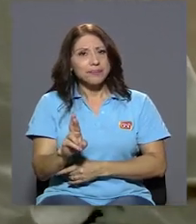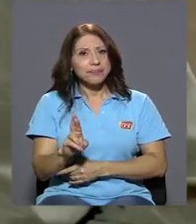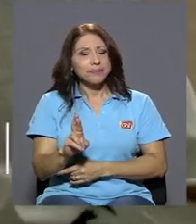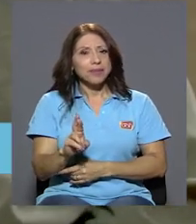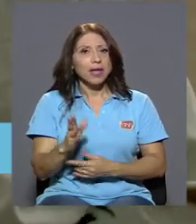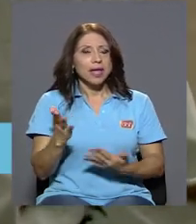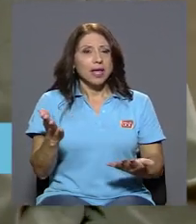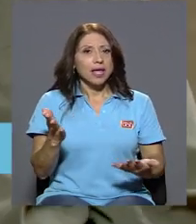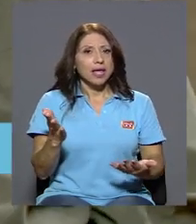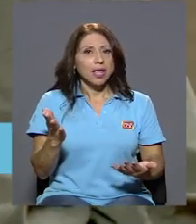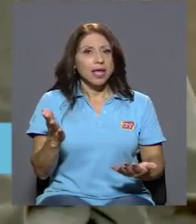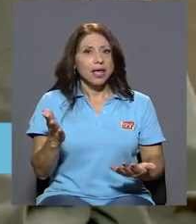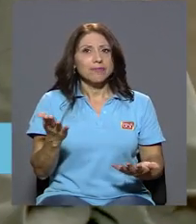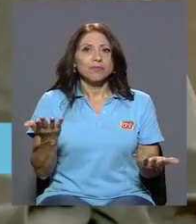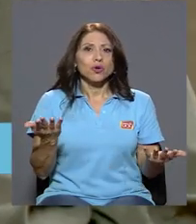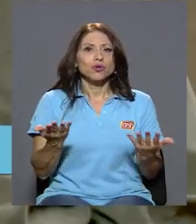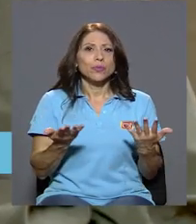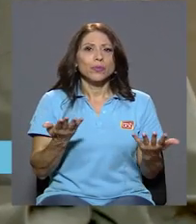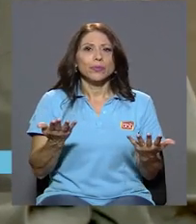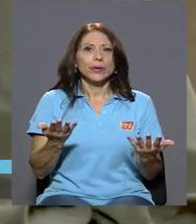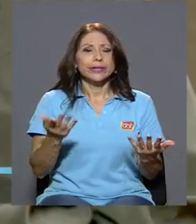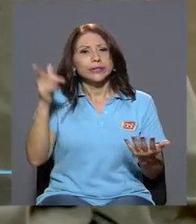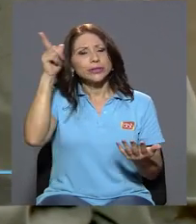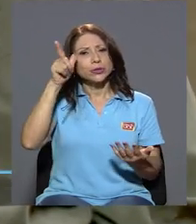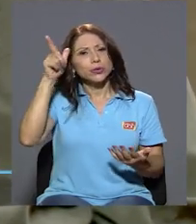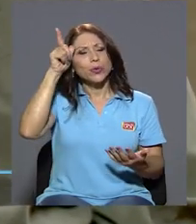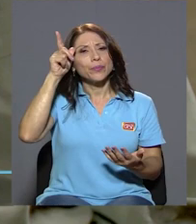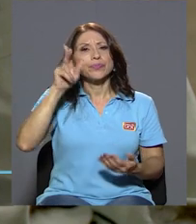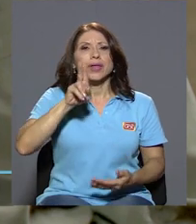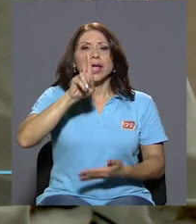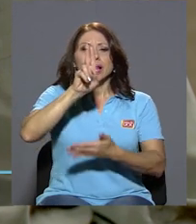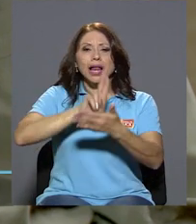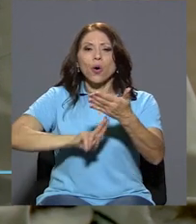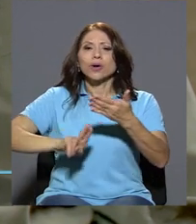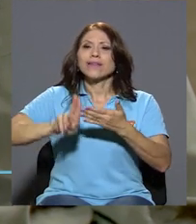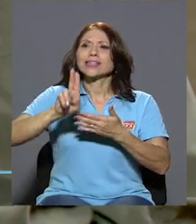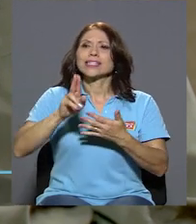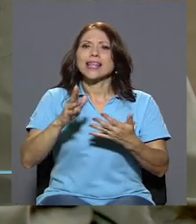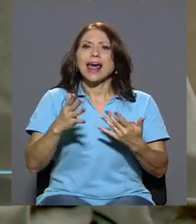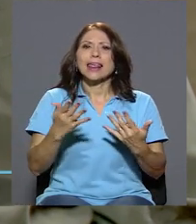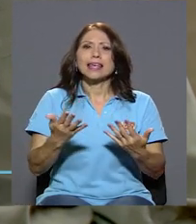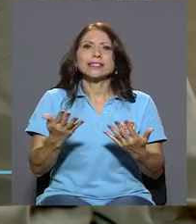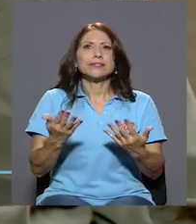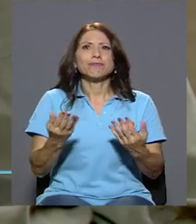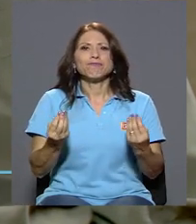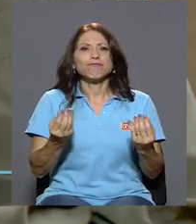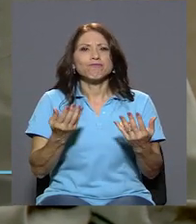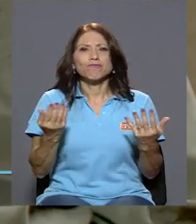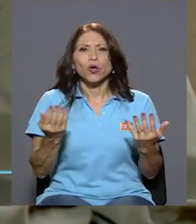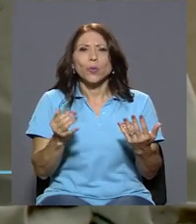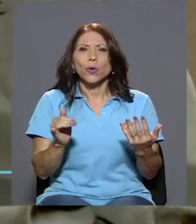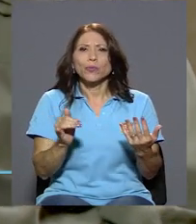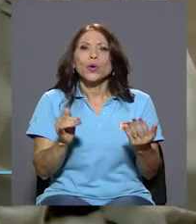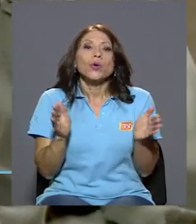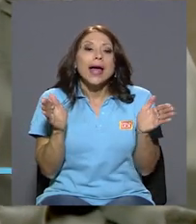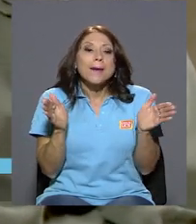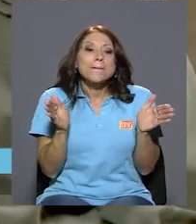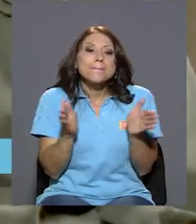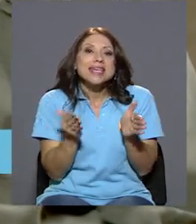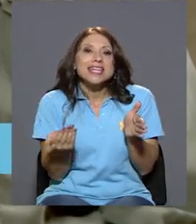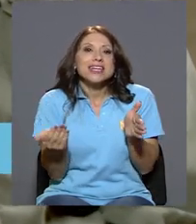la universidad de algún modo es un que una con una mini